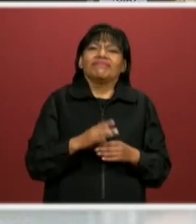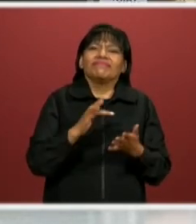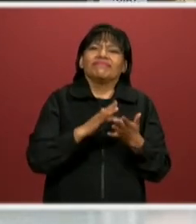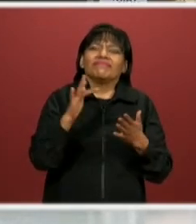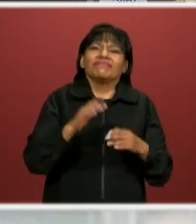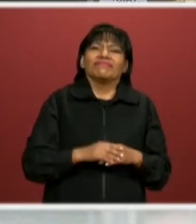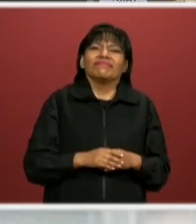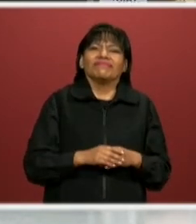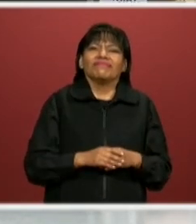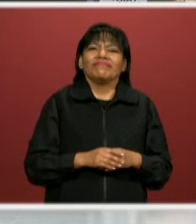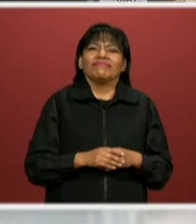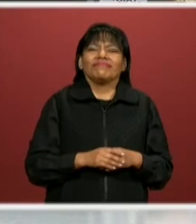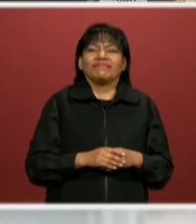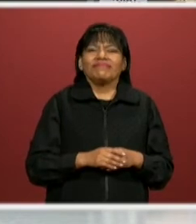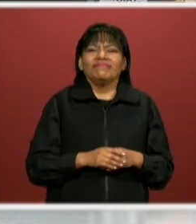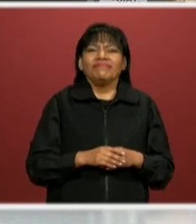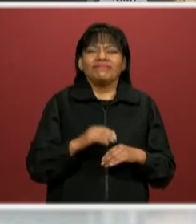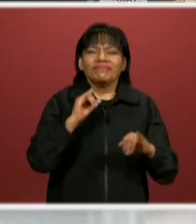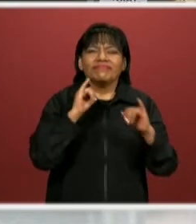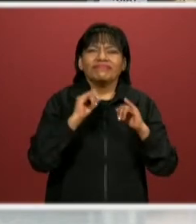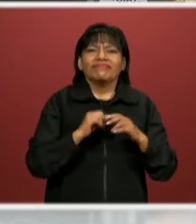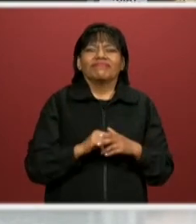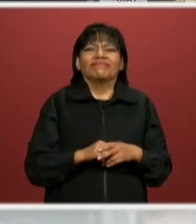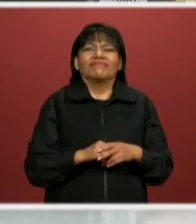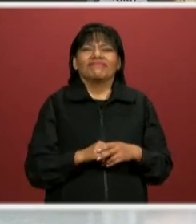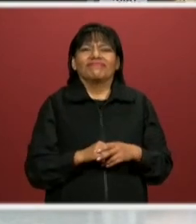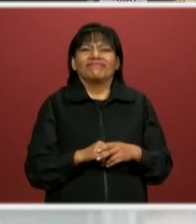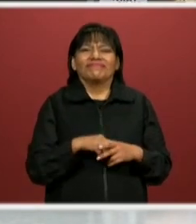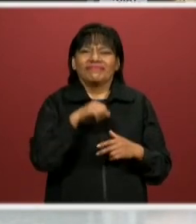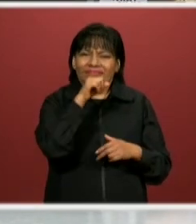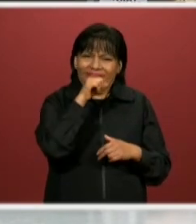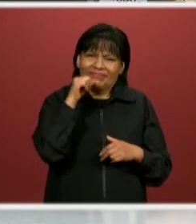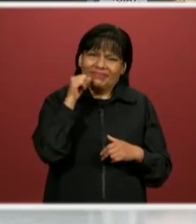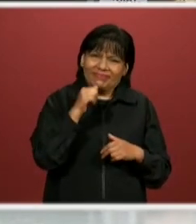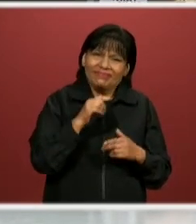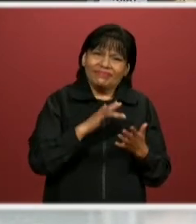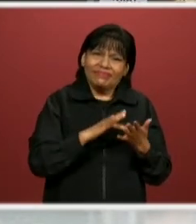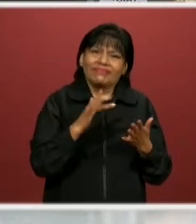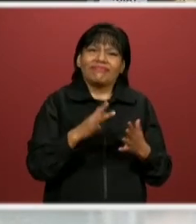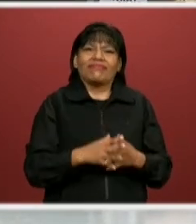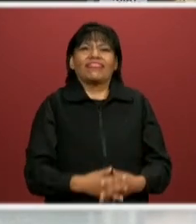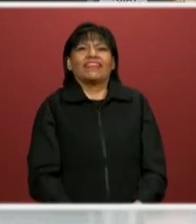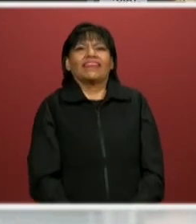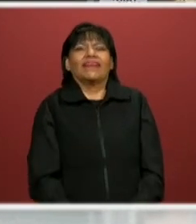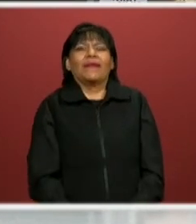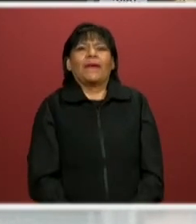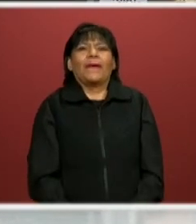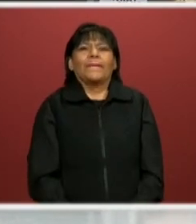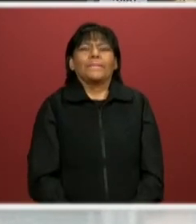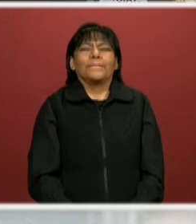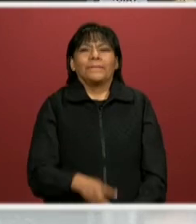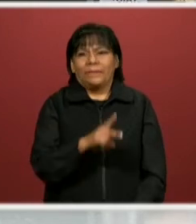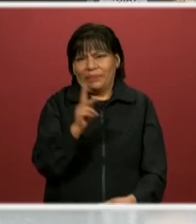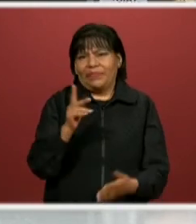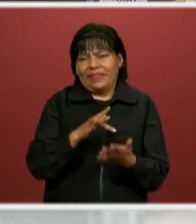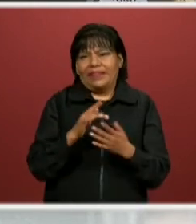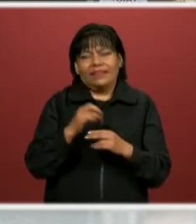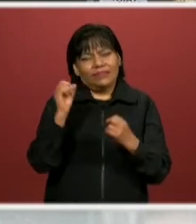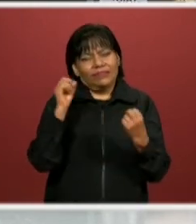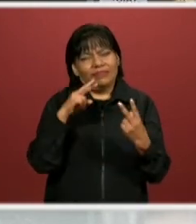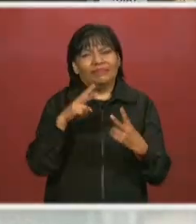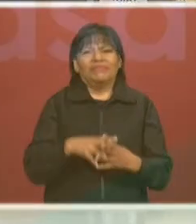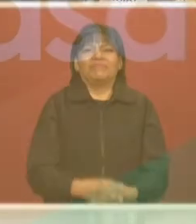señas del perdón de lengua de señas mexicanas la maestra ale varela muchísimas gracias a todos y espero verlos